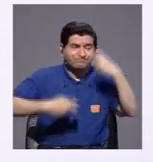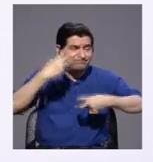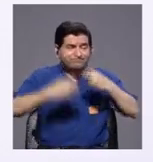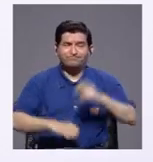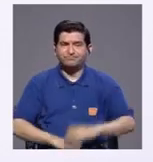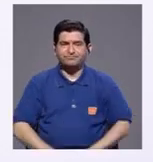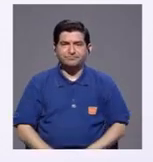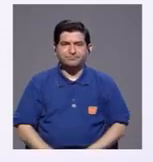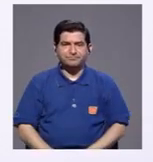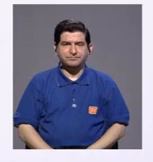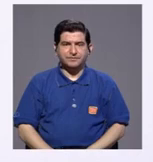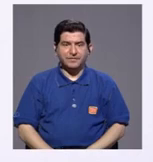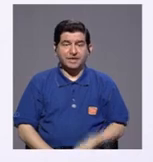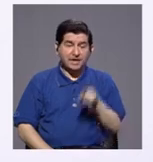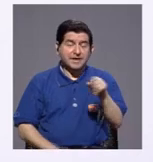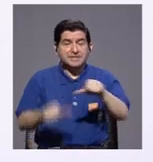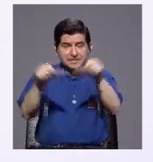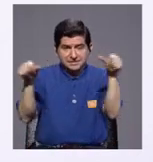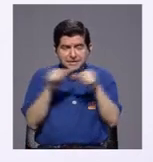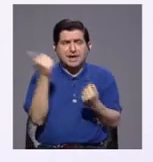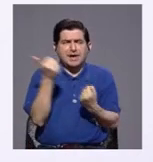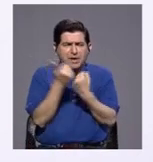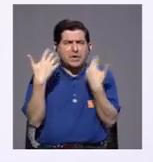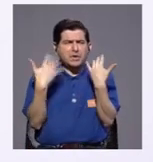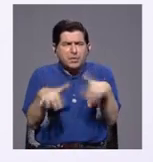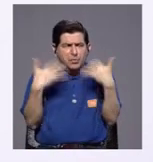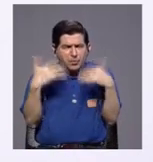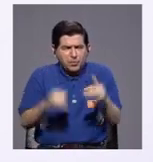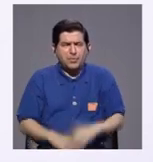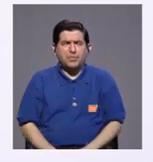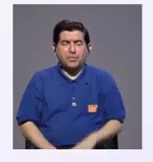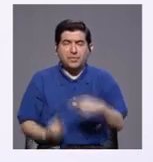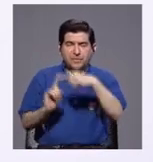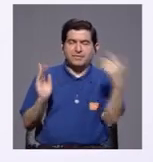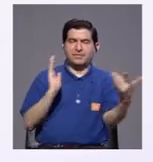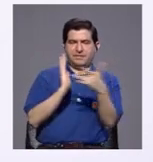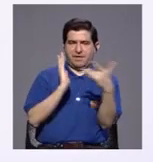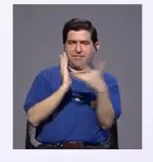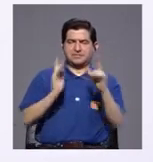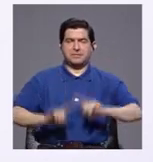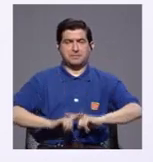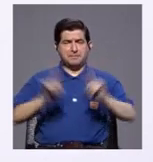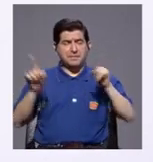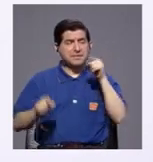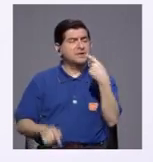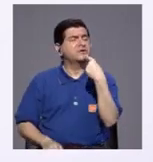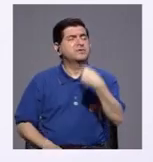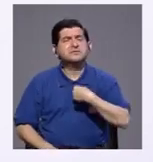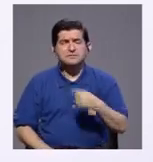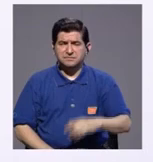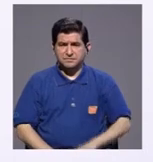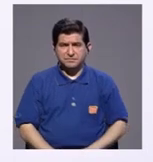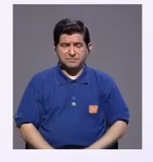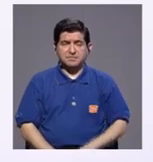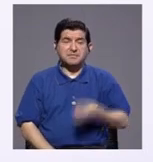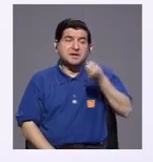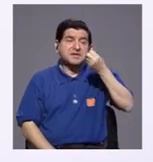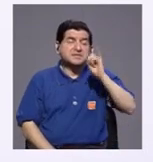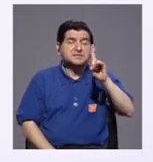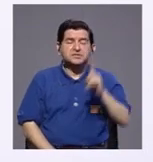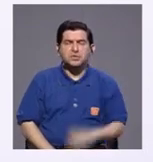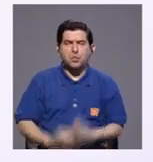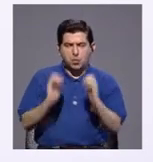y bueno es un sector que hemos apoyado mucho por ejemplo del tecnológico pero bueno lo que ellos nos decían si hubiera un